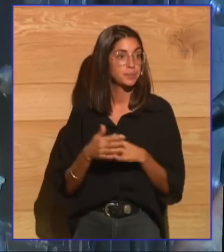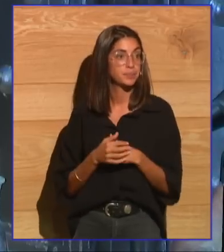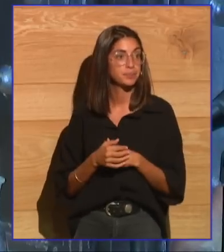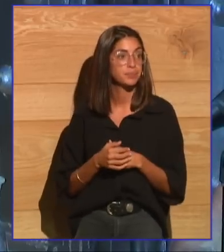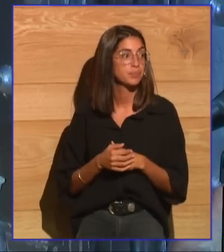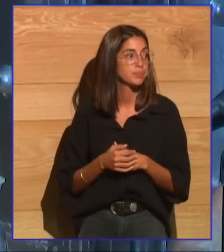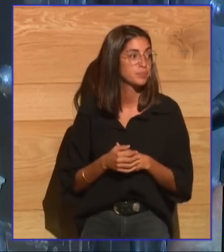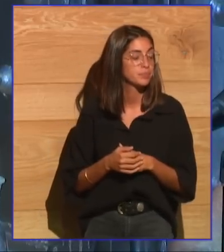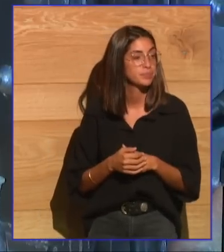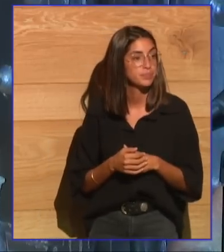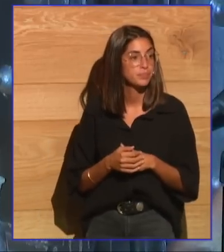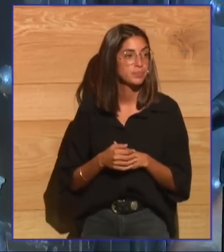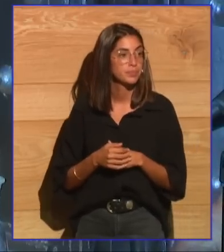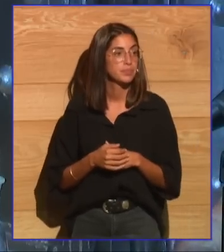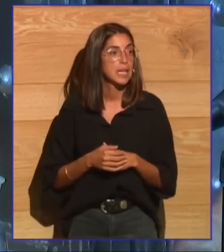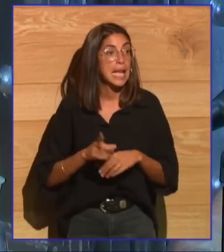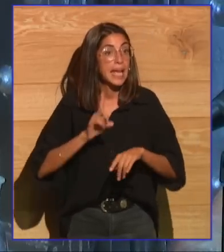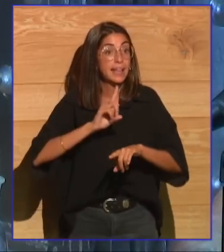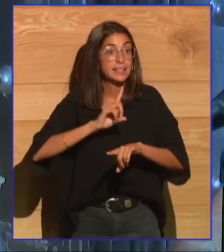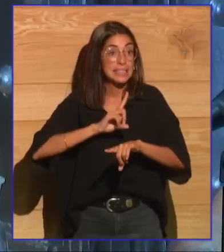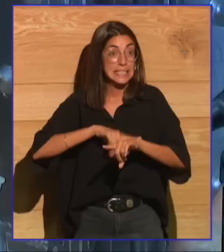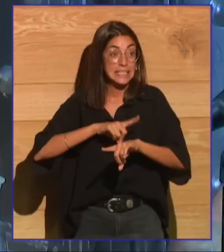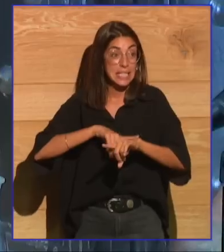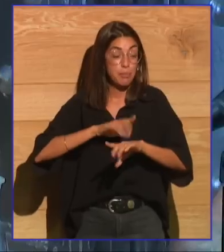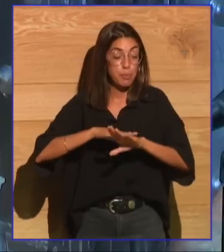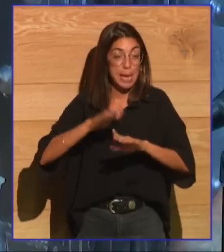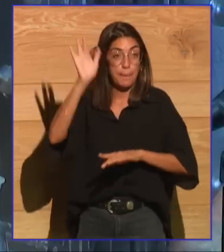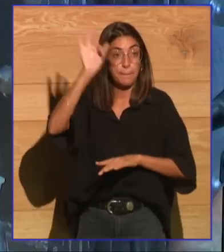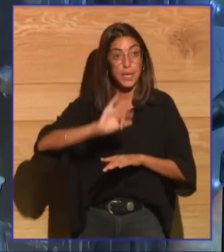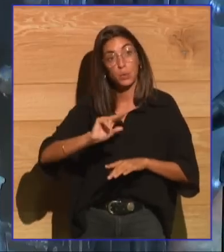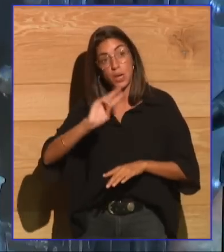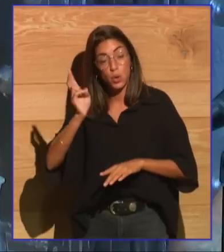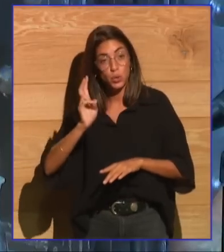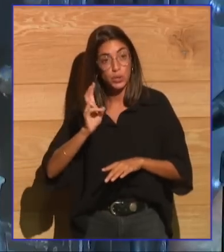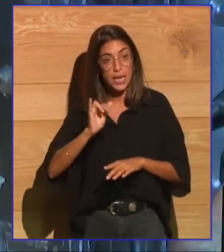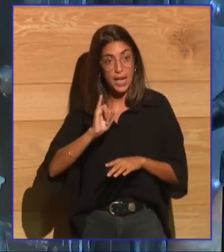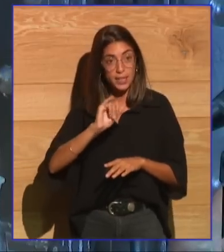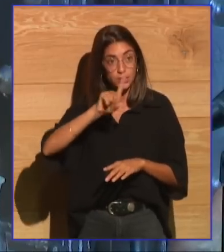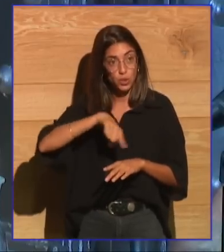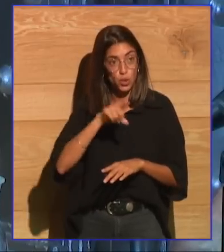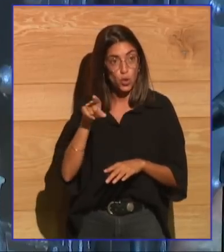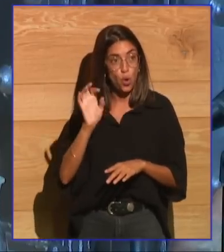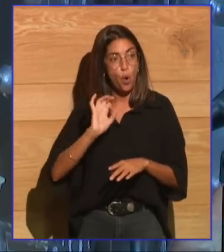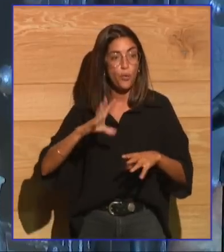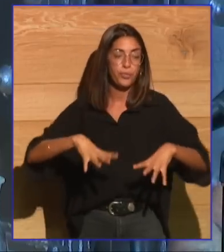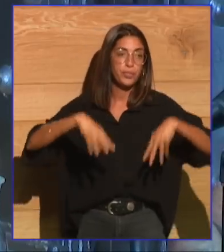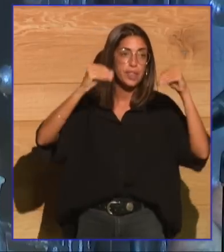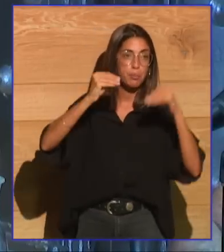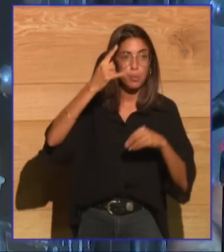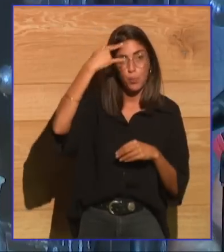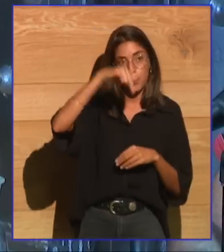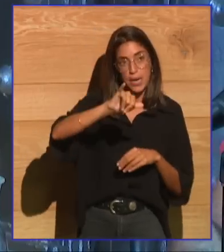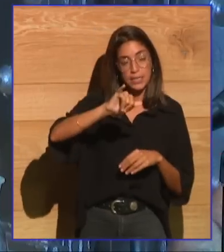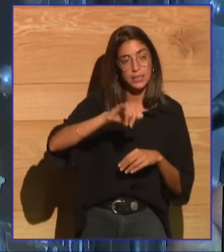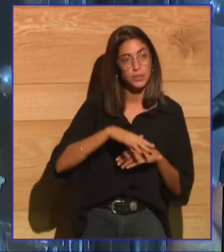oye nos da tiempo una película más o tenéis que contar todavía cosas del templo maldito porque estamos en ese momento